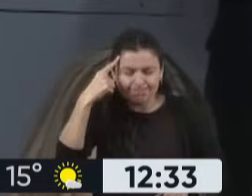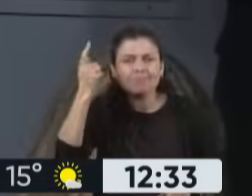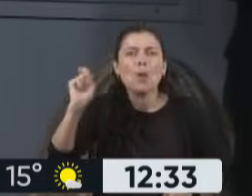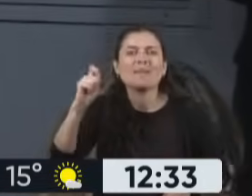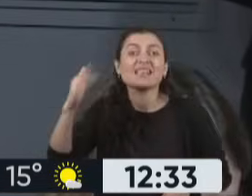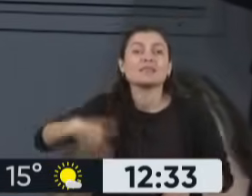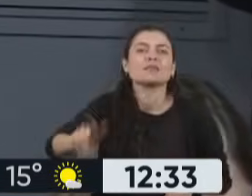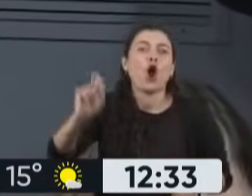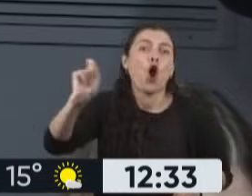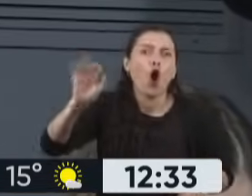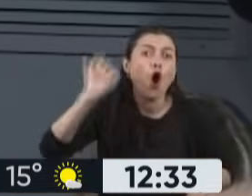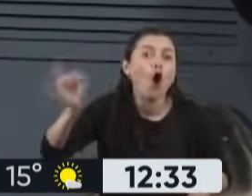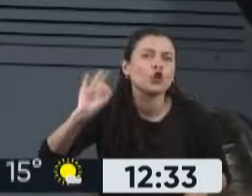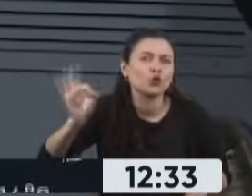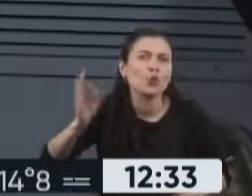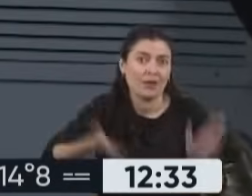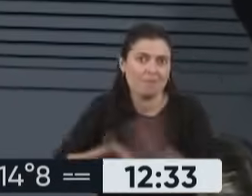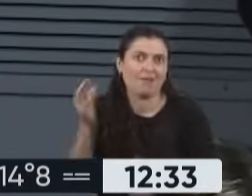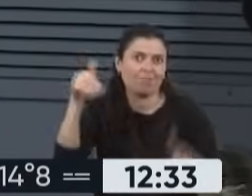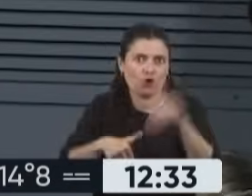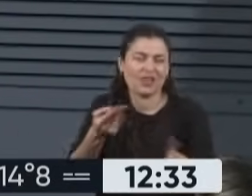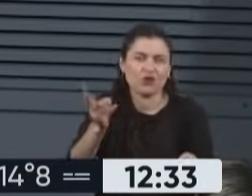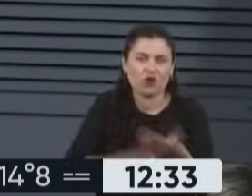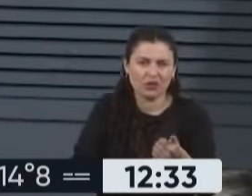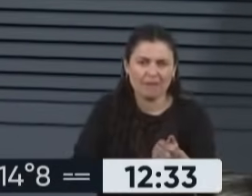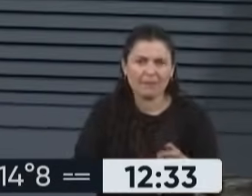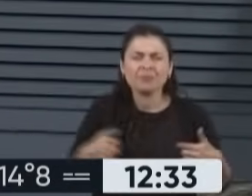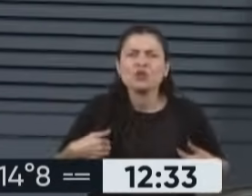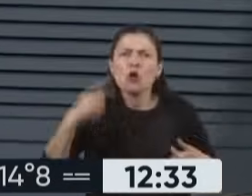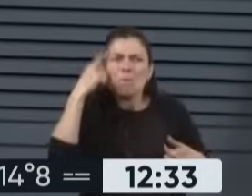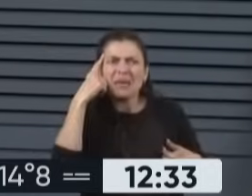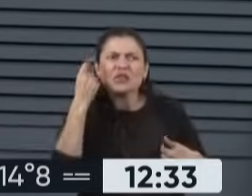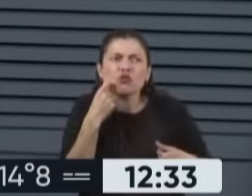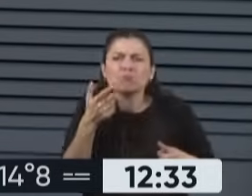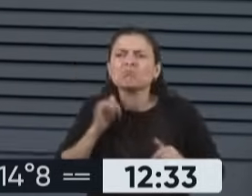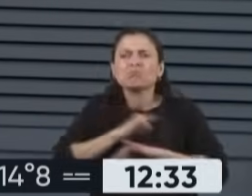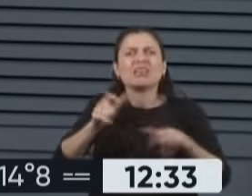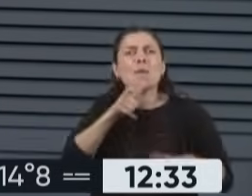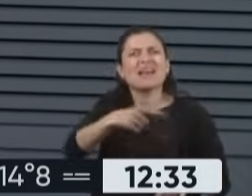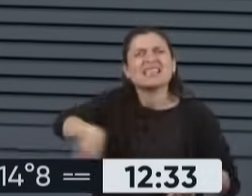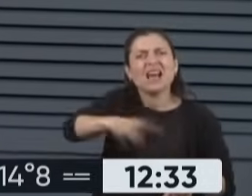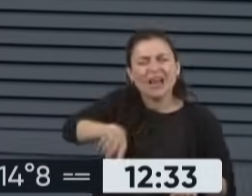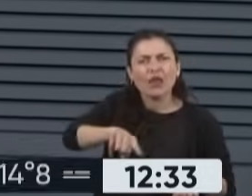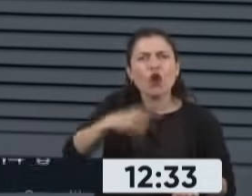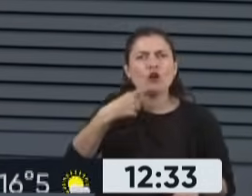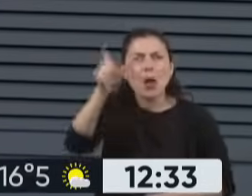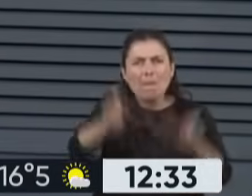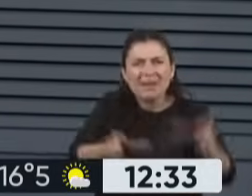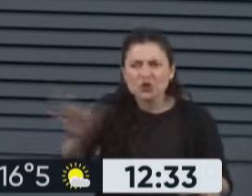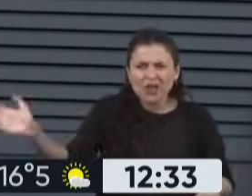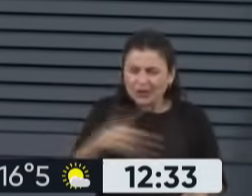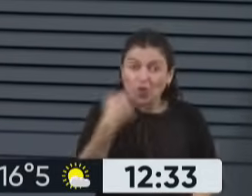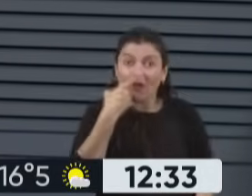lado, este es un mensaje que va dirigido, no creo que ni siquiera al 10% de la población. Si usted confía que pueda